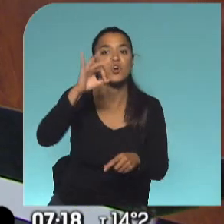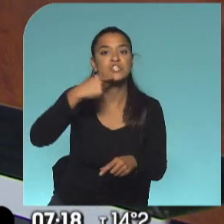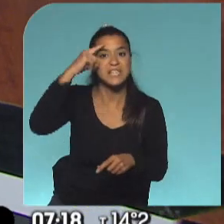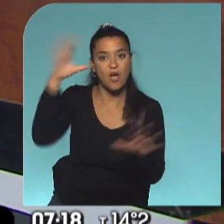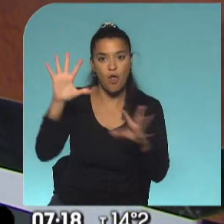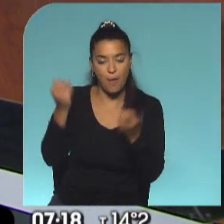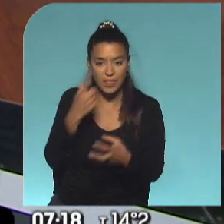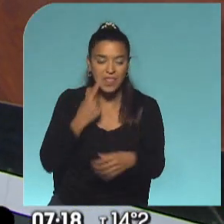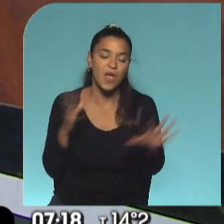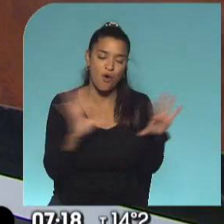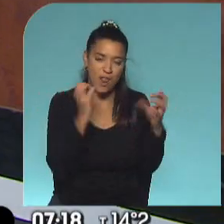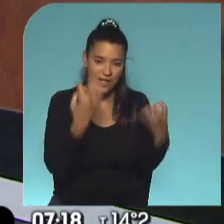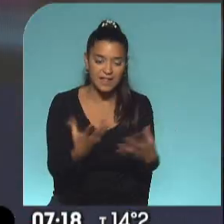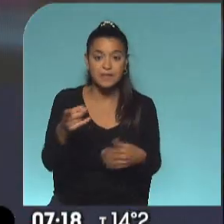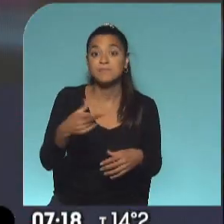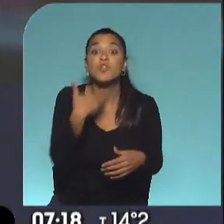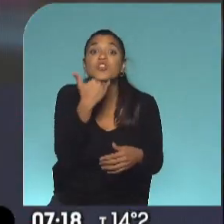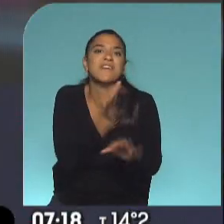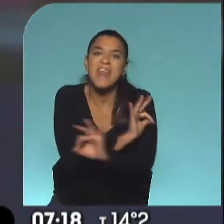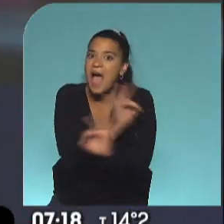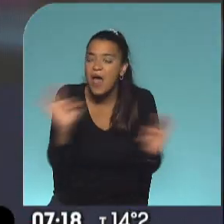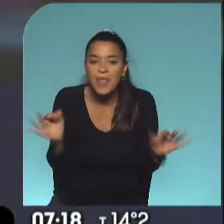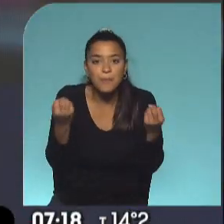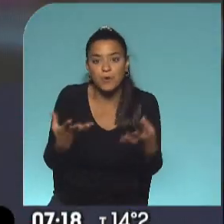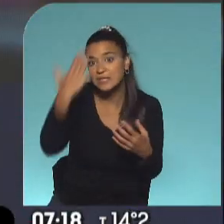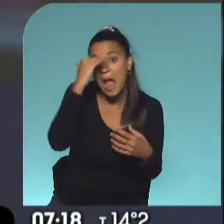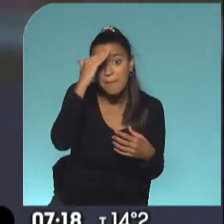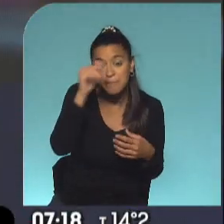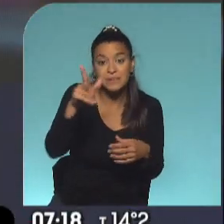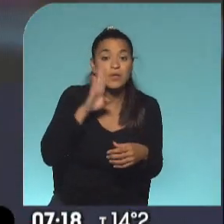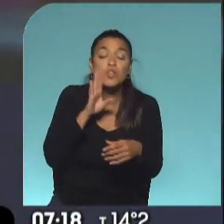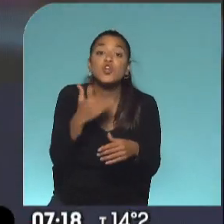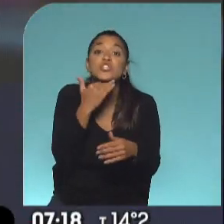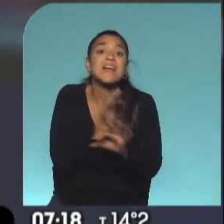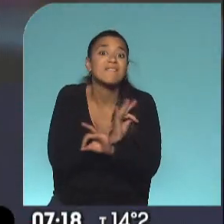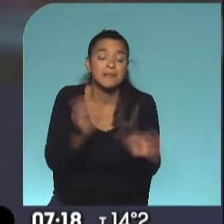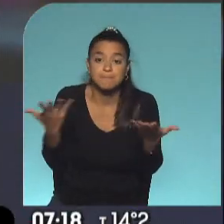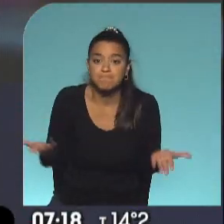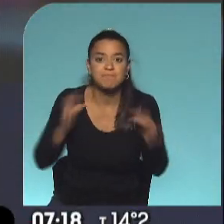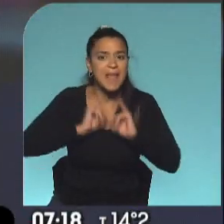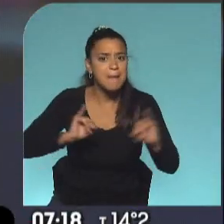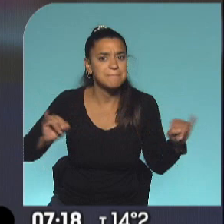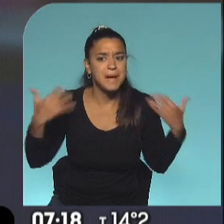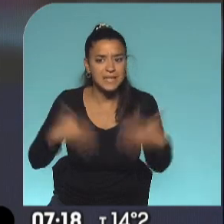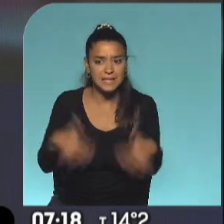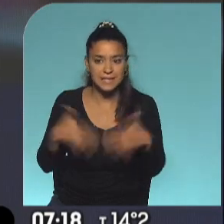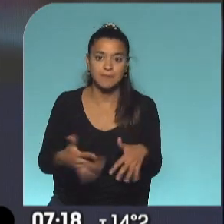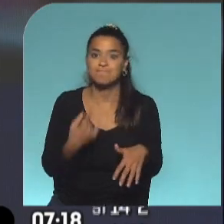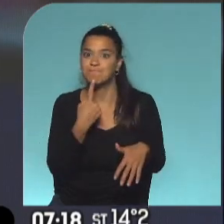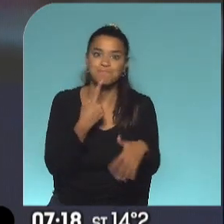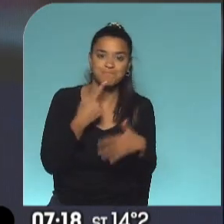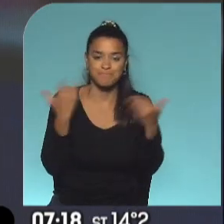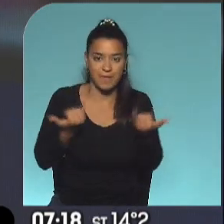Buen día. ¿Qué tal? Buen día. Bueno, la respuesta es nadie sabe, porque con Trump en Estados Unidos nunca se sabe, es una campaña muy